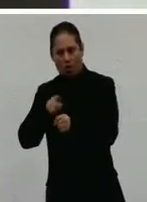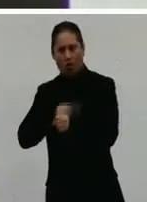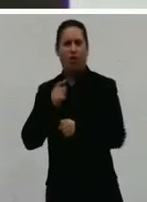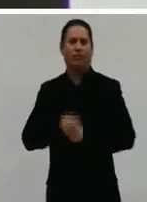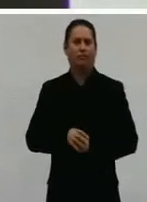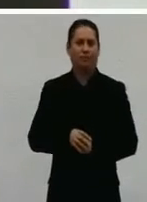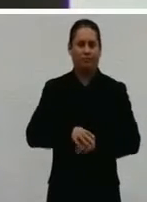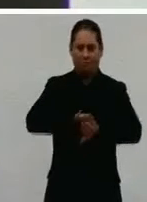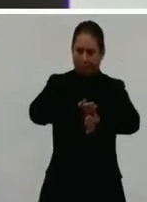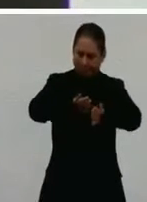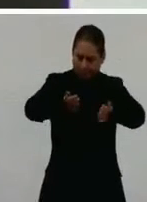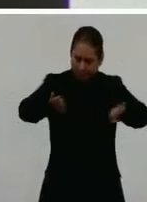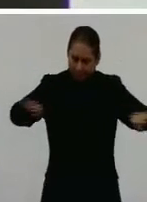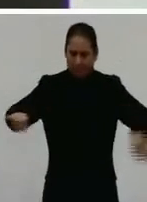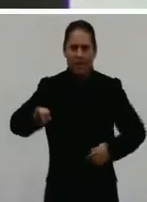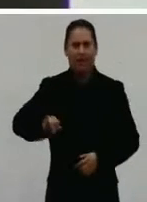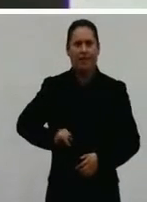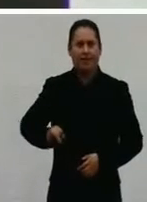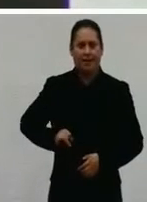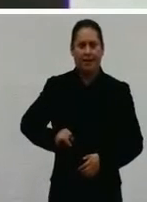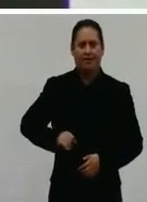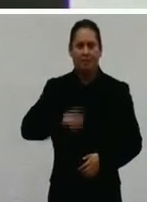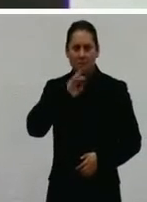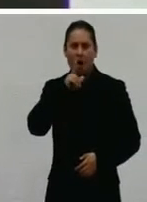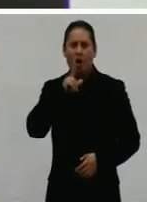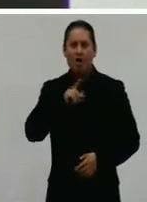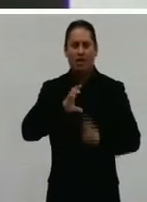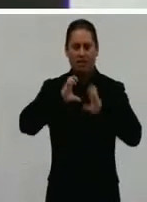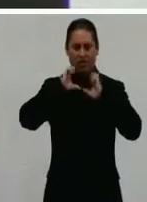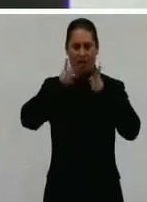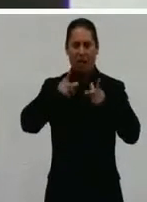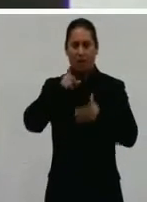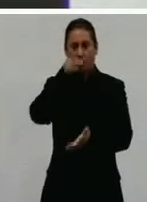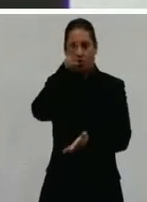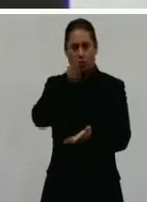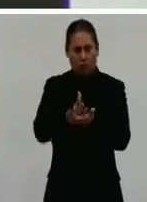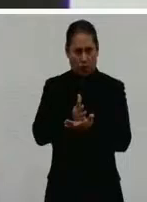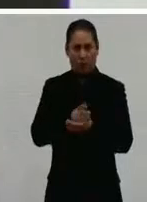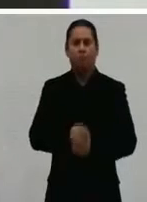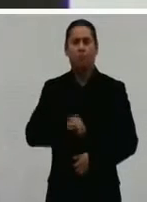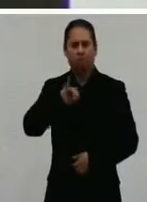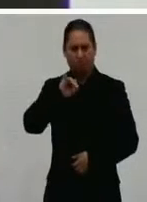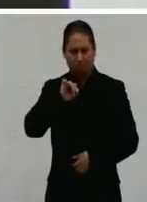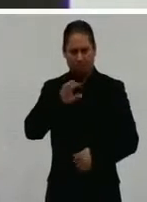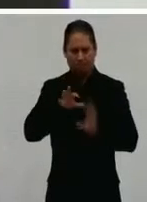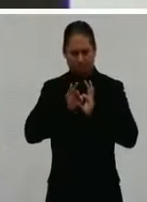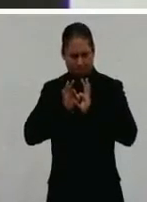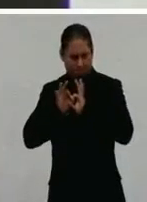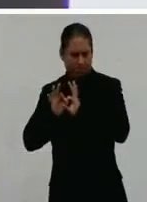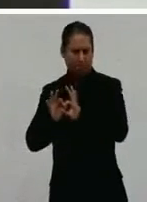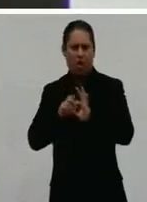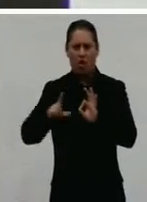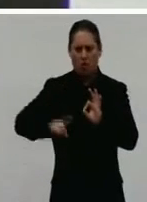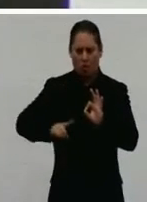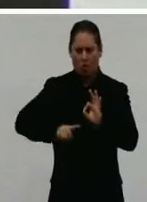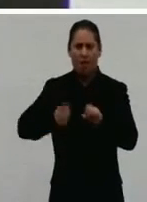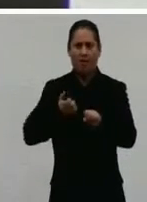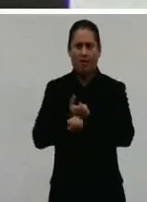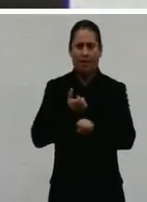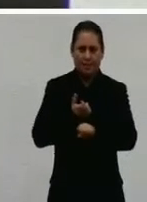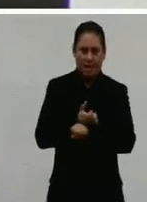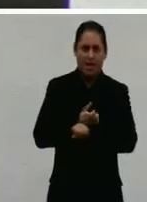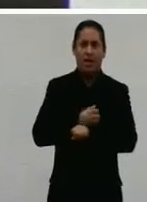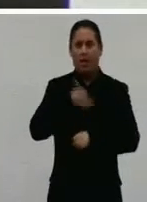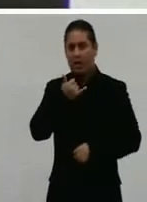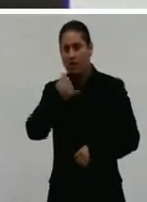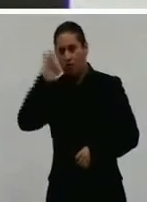intereses particulares al interés general del pueblo de chiapas hemos colaborado con los gobiernos del estado y